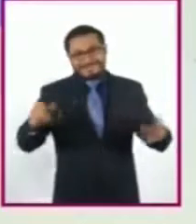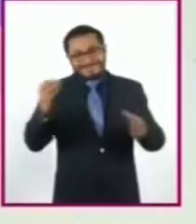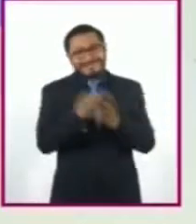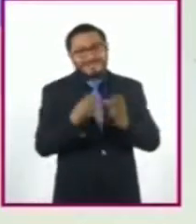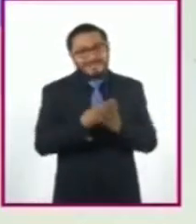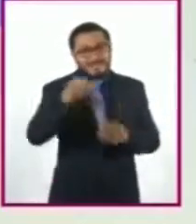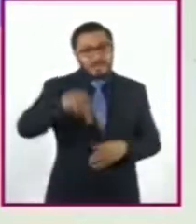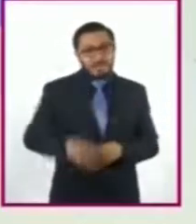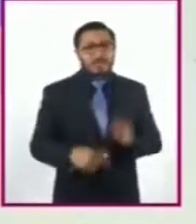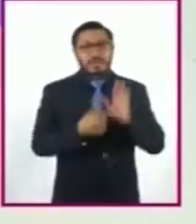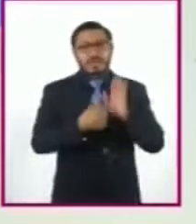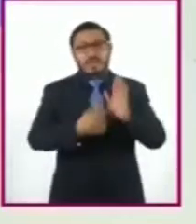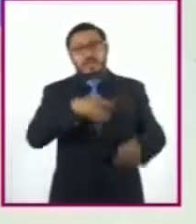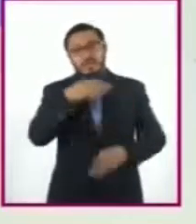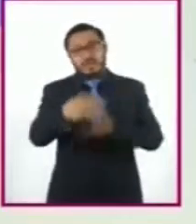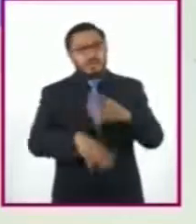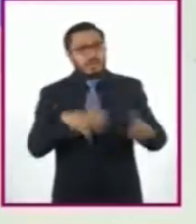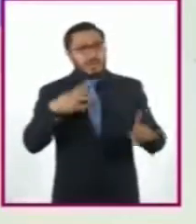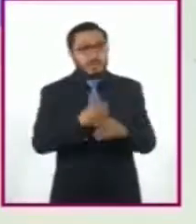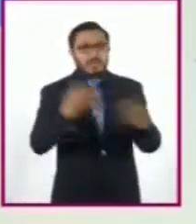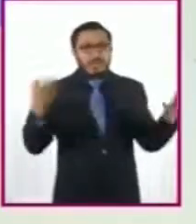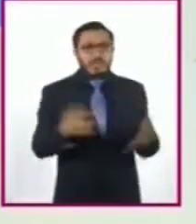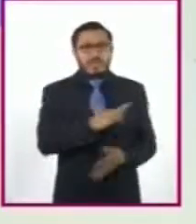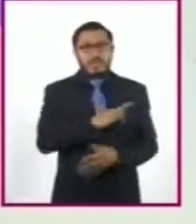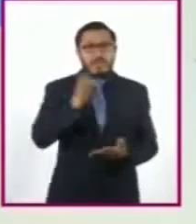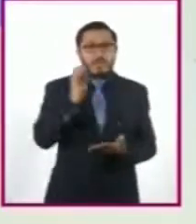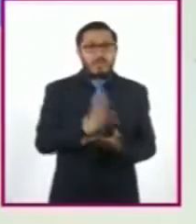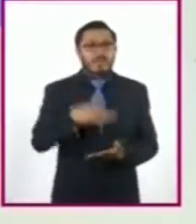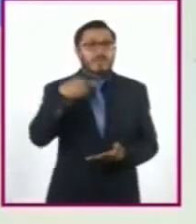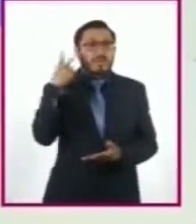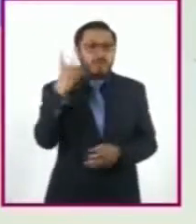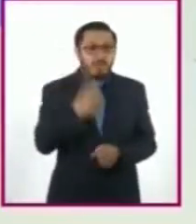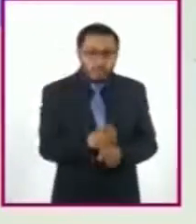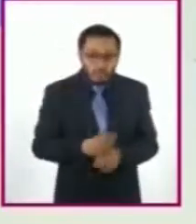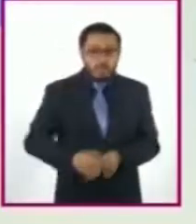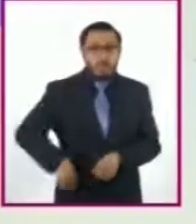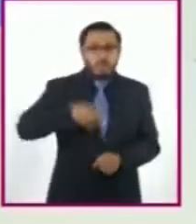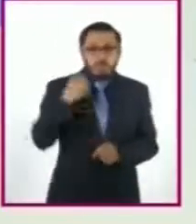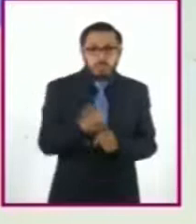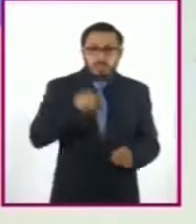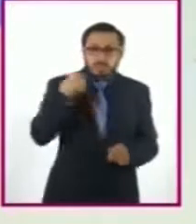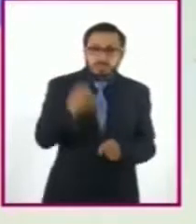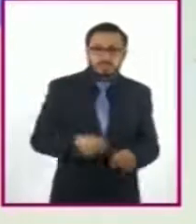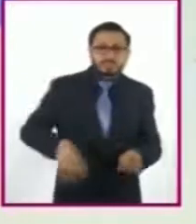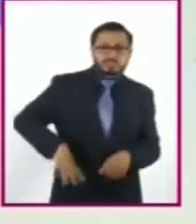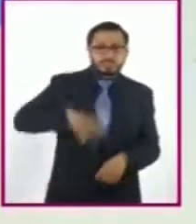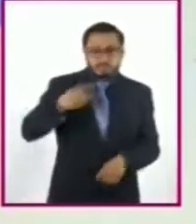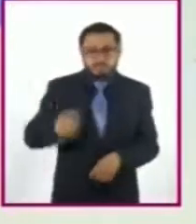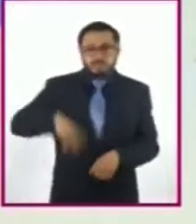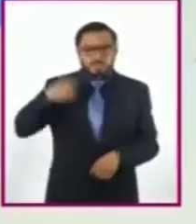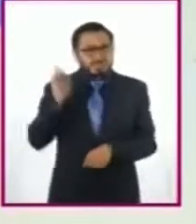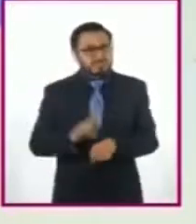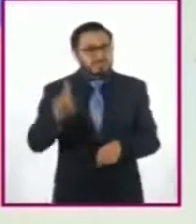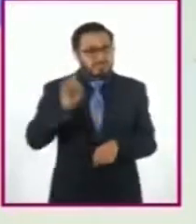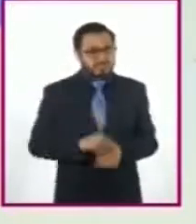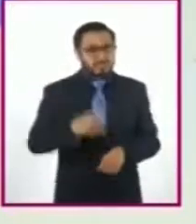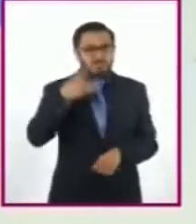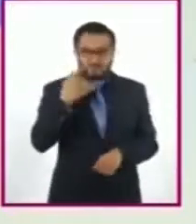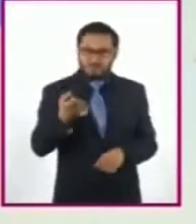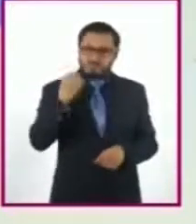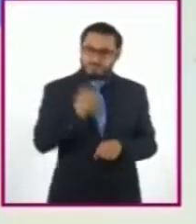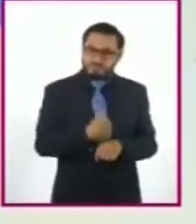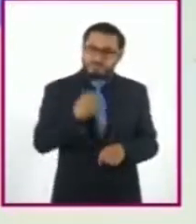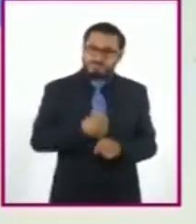que todo se puede lograr con la voluntad, la constancia y el esfuerzo diario. Para